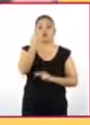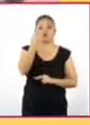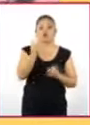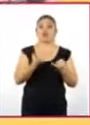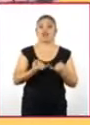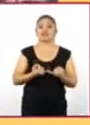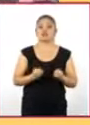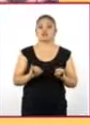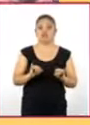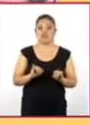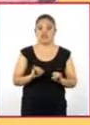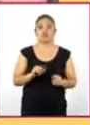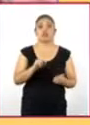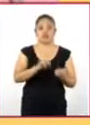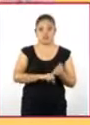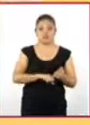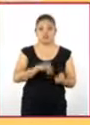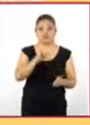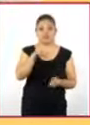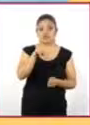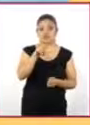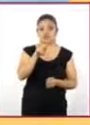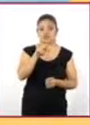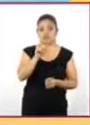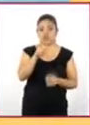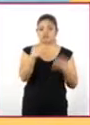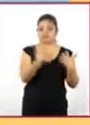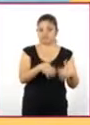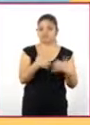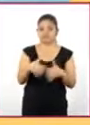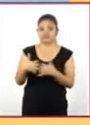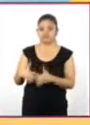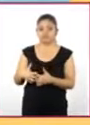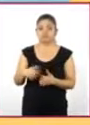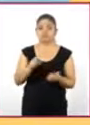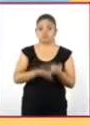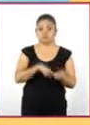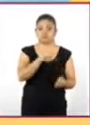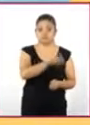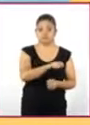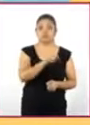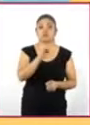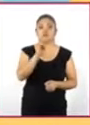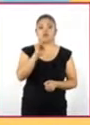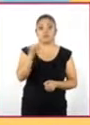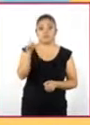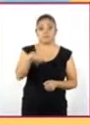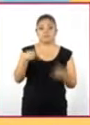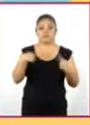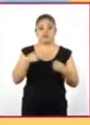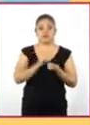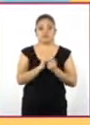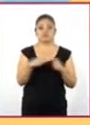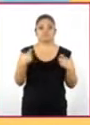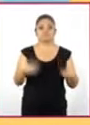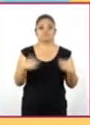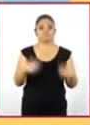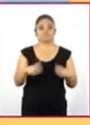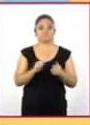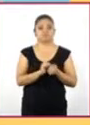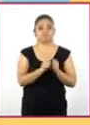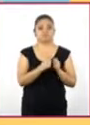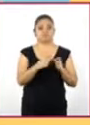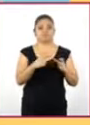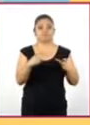dio un fuerte impulso al comercio mundial. De esta manera, la burguesía se fortaleció y se esparció el